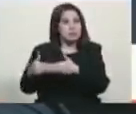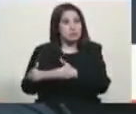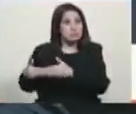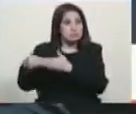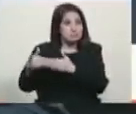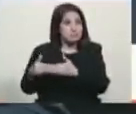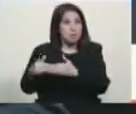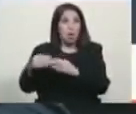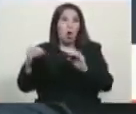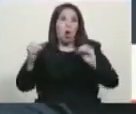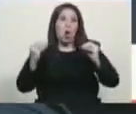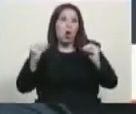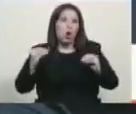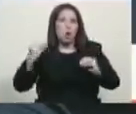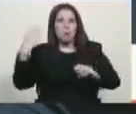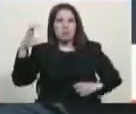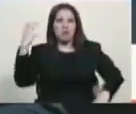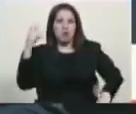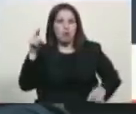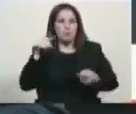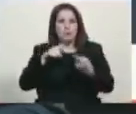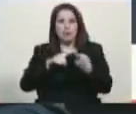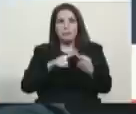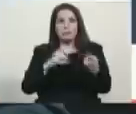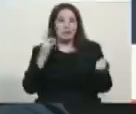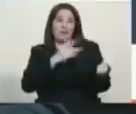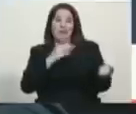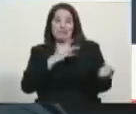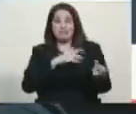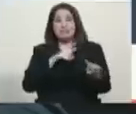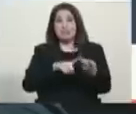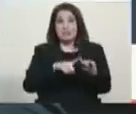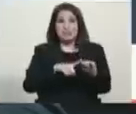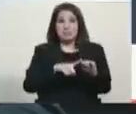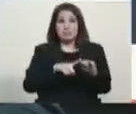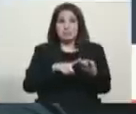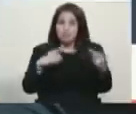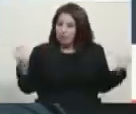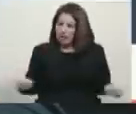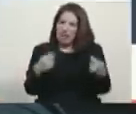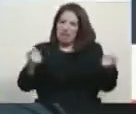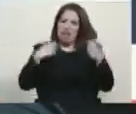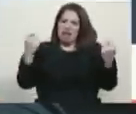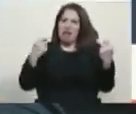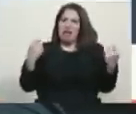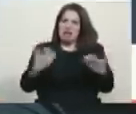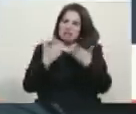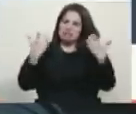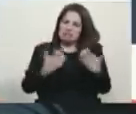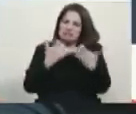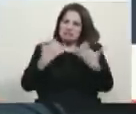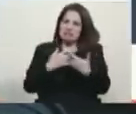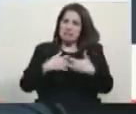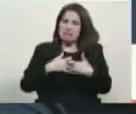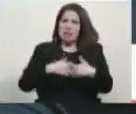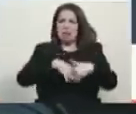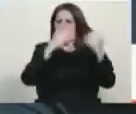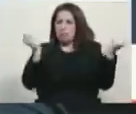como el de Colombia, el de Chile, que alientan una provocación y una violencia contra